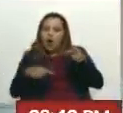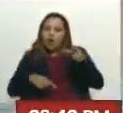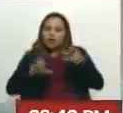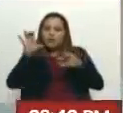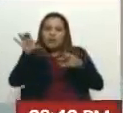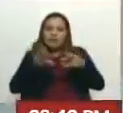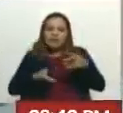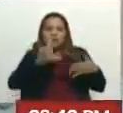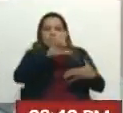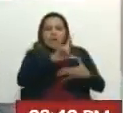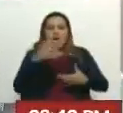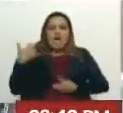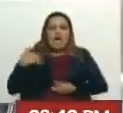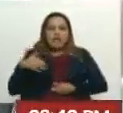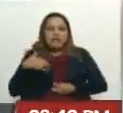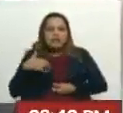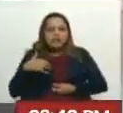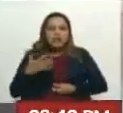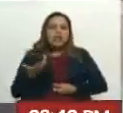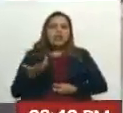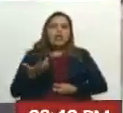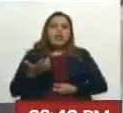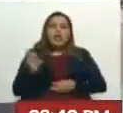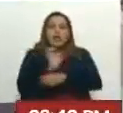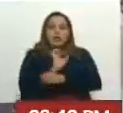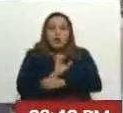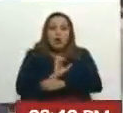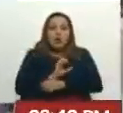Latinoamérica, Argentina, Ecuador, Chile, Cuba,